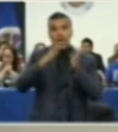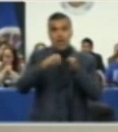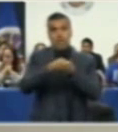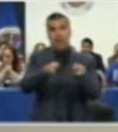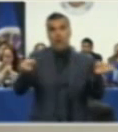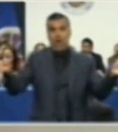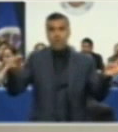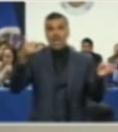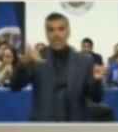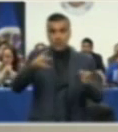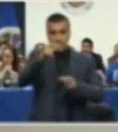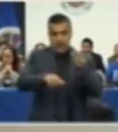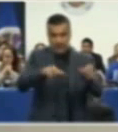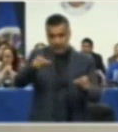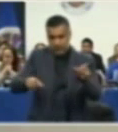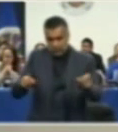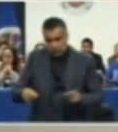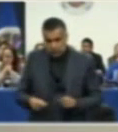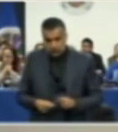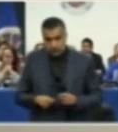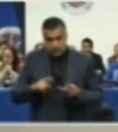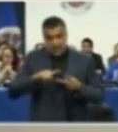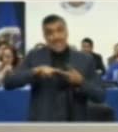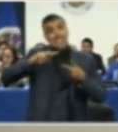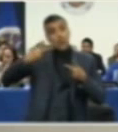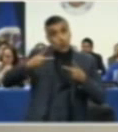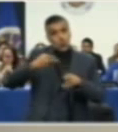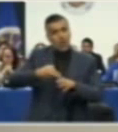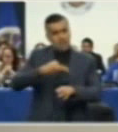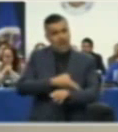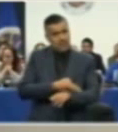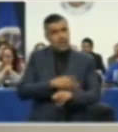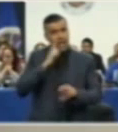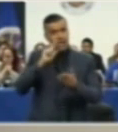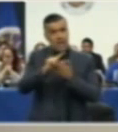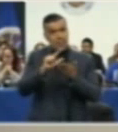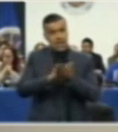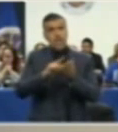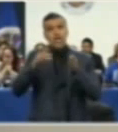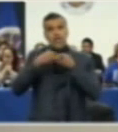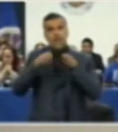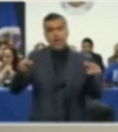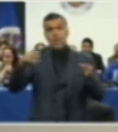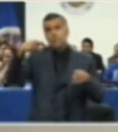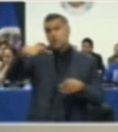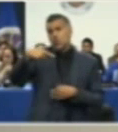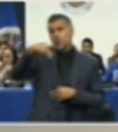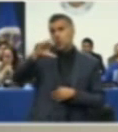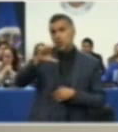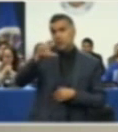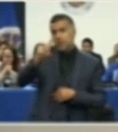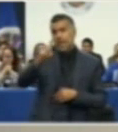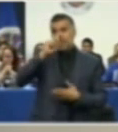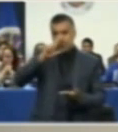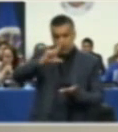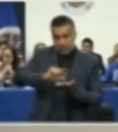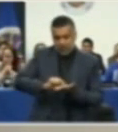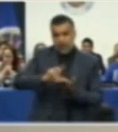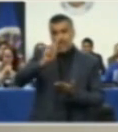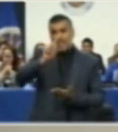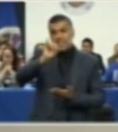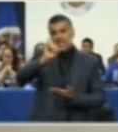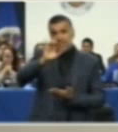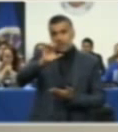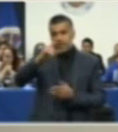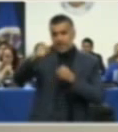y los beneficiarios efectivos. Un segundo avance, sin duda, es la Ley General de la Persona con Discapacidad, que fue publicada en diciembre